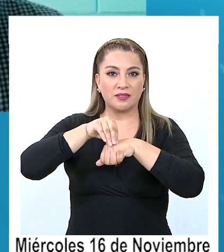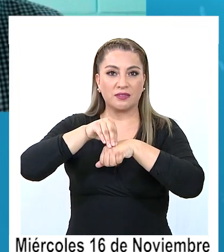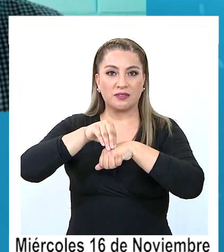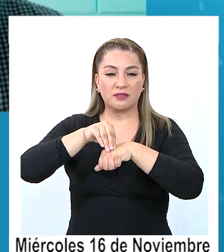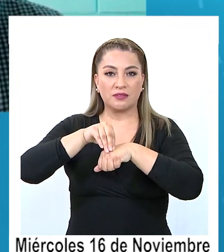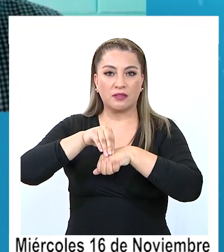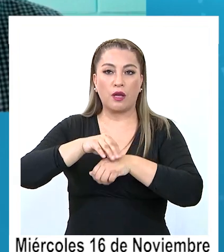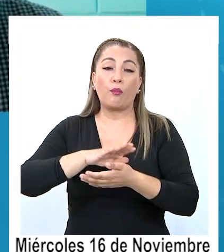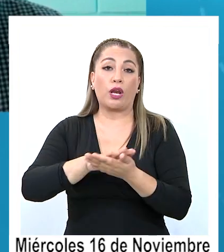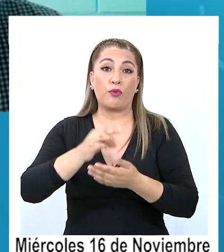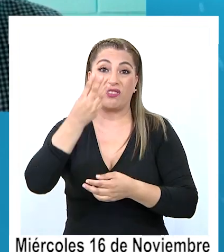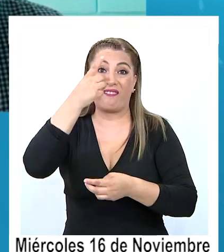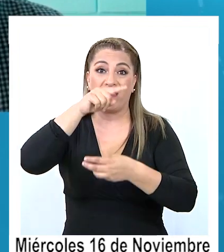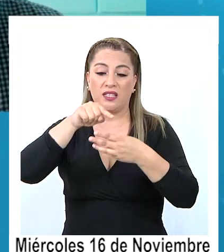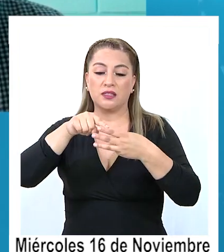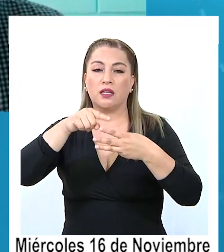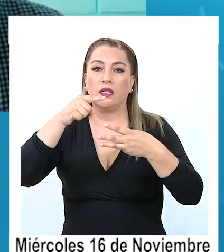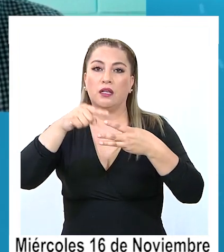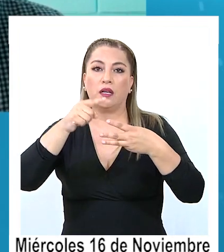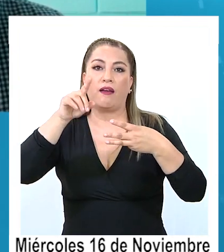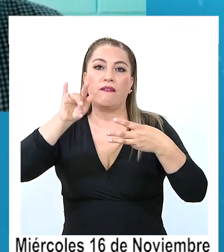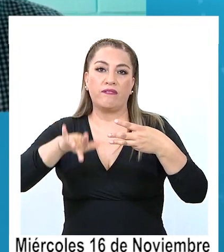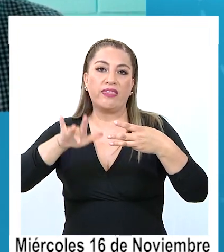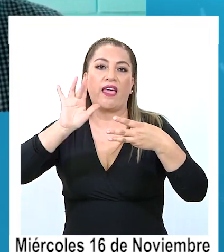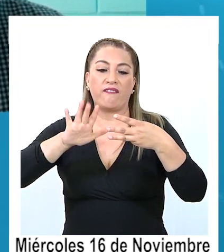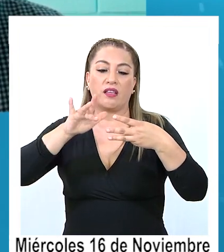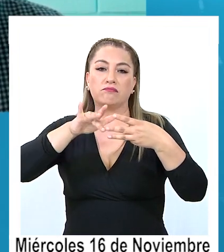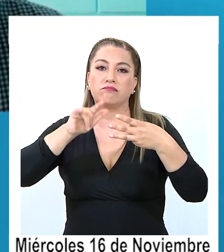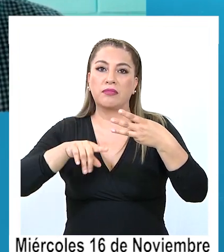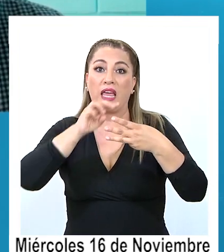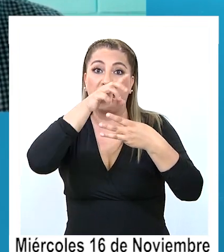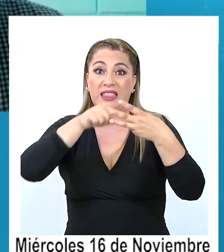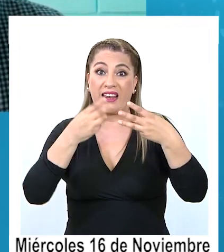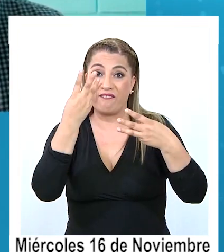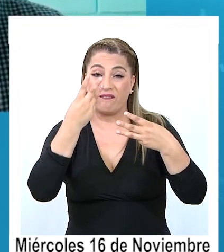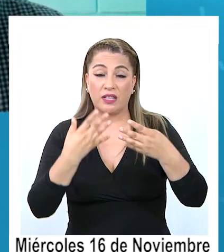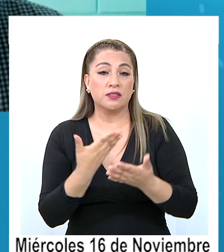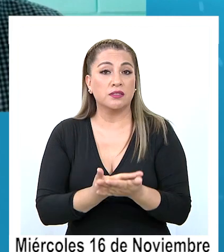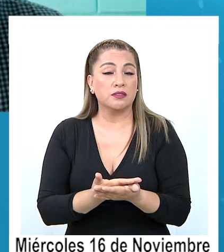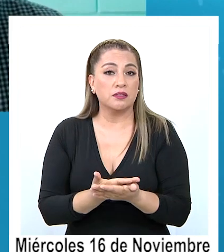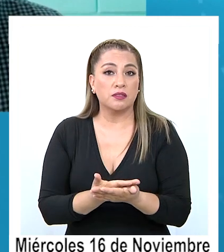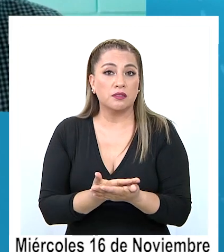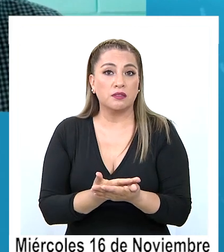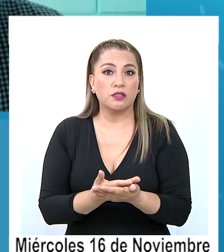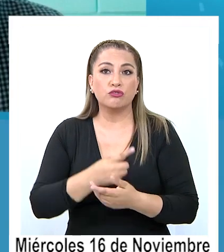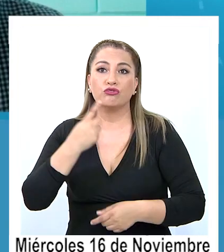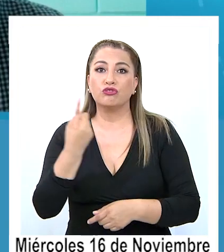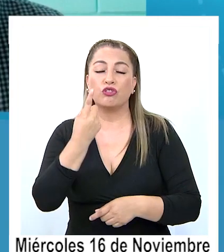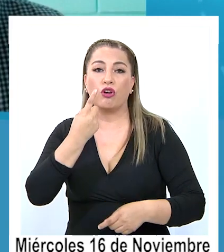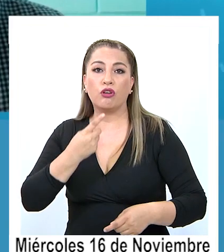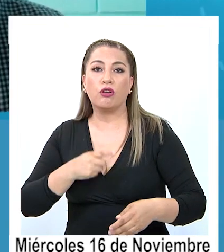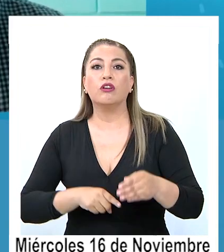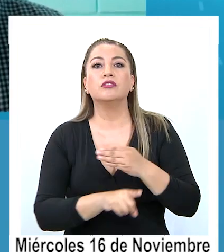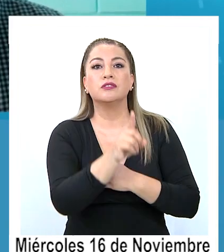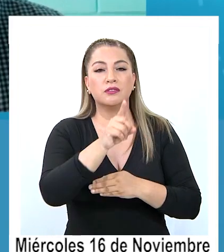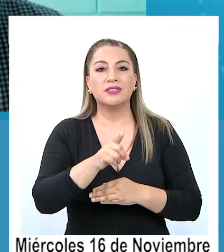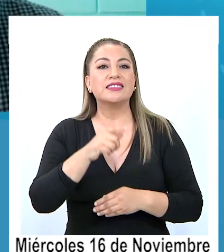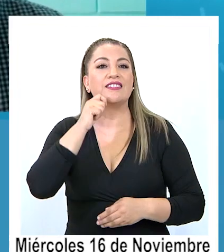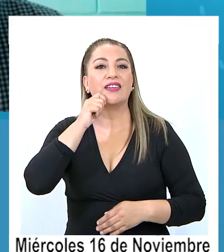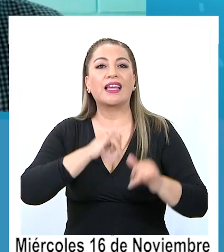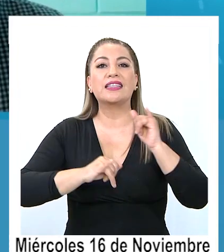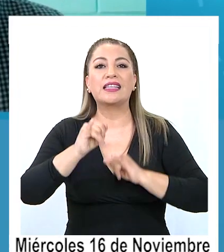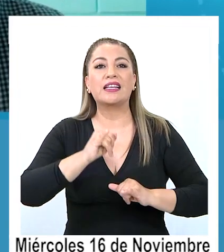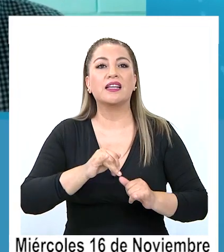tres veces consecutivas y cinco discontinuas, ¿cierto? Ingresa automáticamente, eso es lo importante, automáticamente al Registro Nacional de